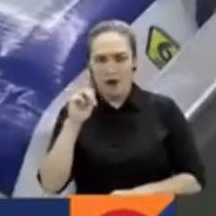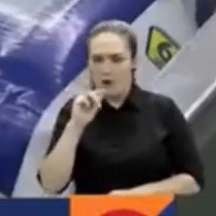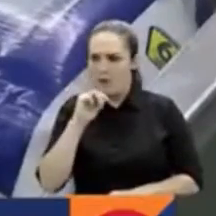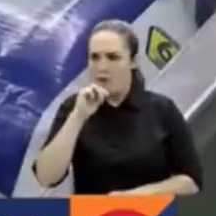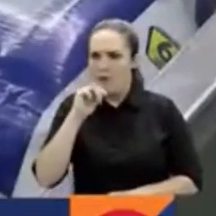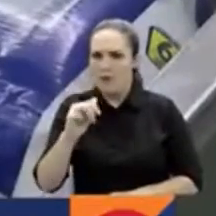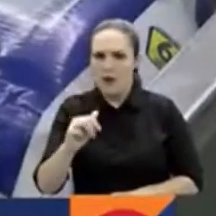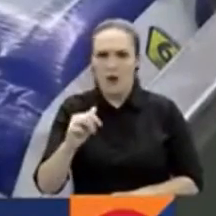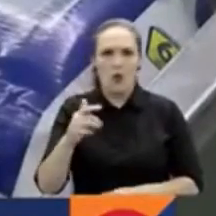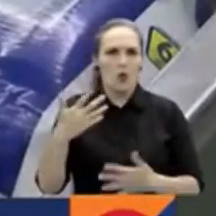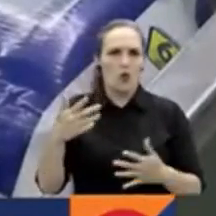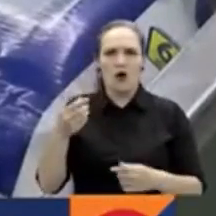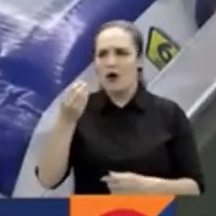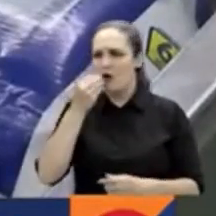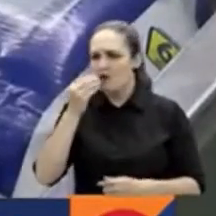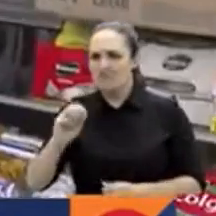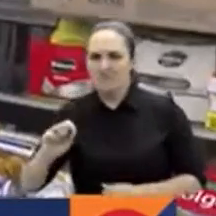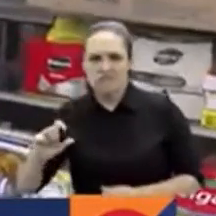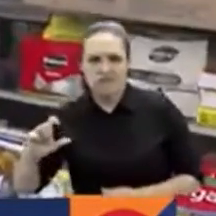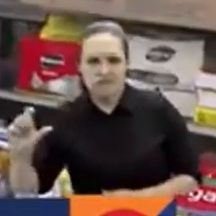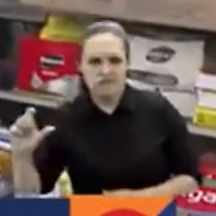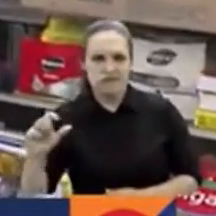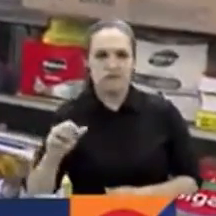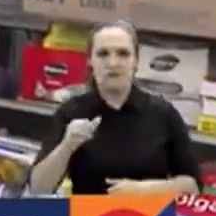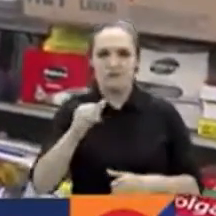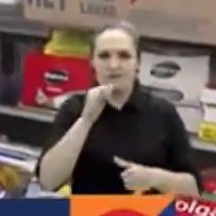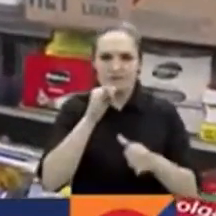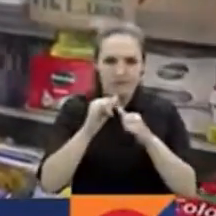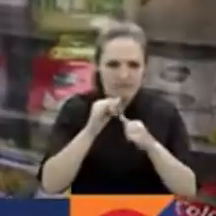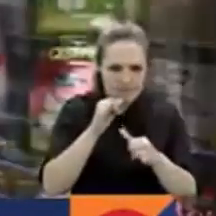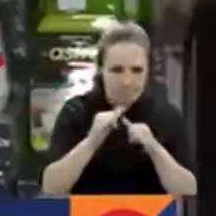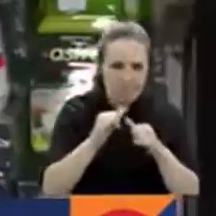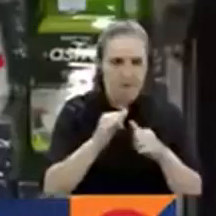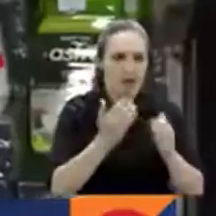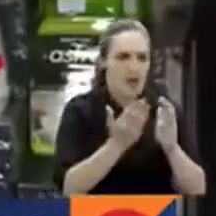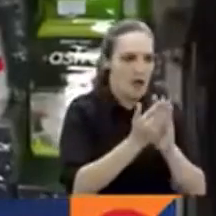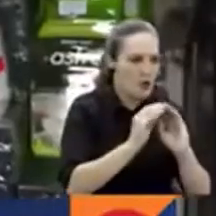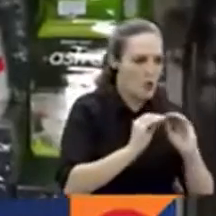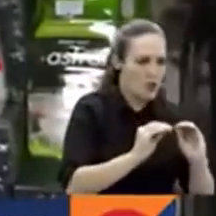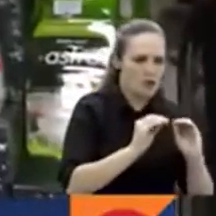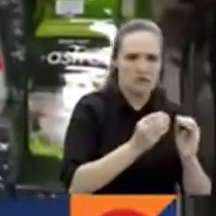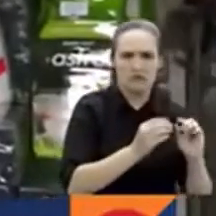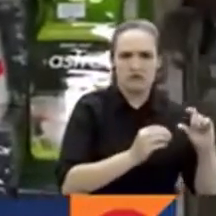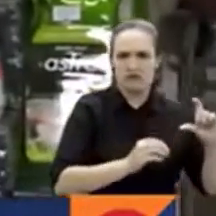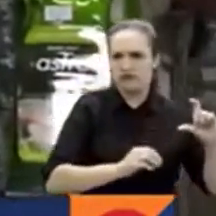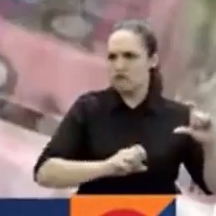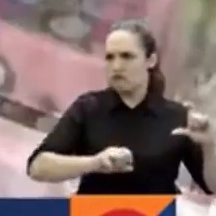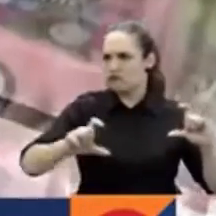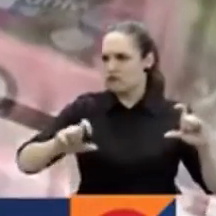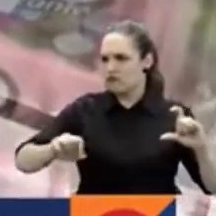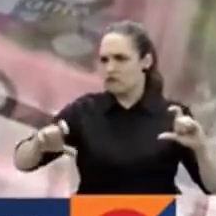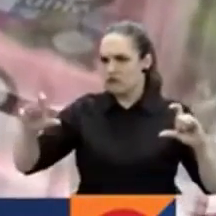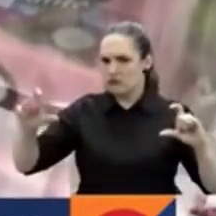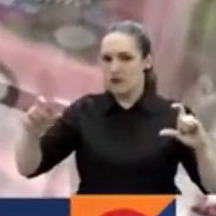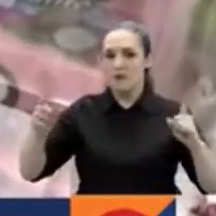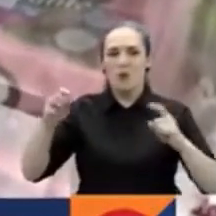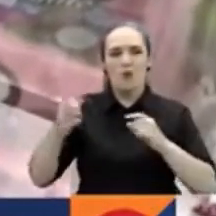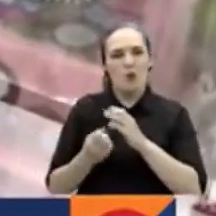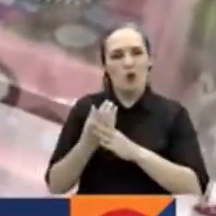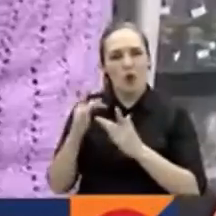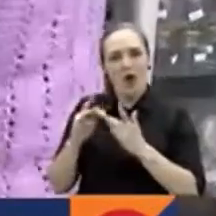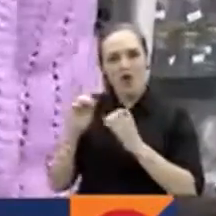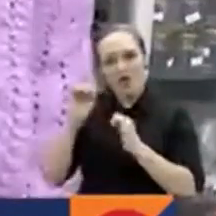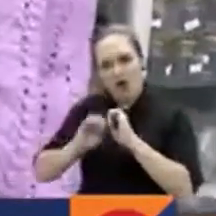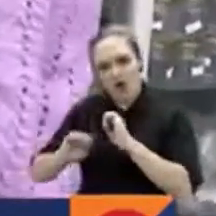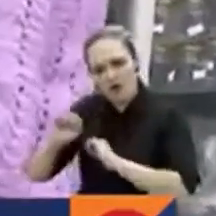impulso de sectores como alimentos, las bebidas no alcohólicas y la educación. Productos de limpieza y mantenimiento, elementos de